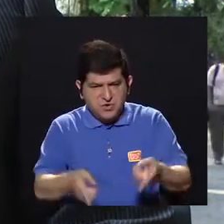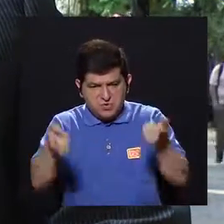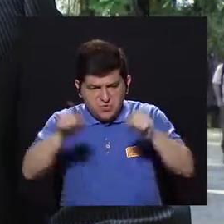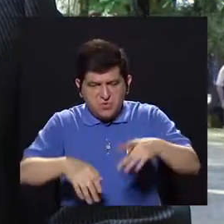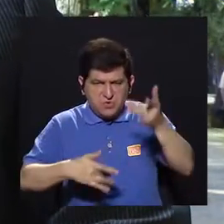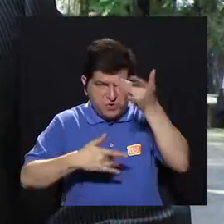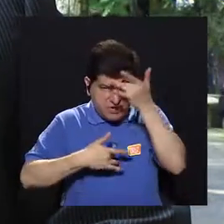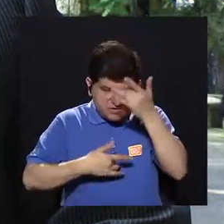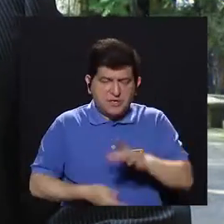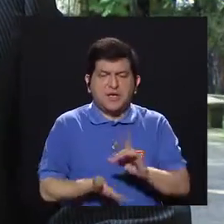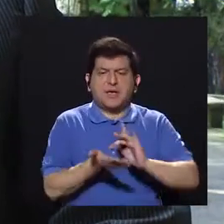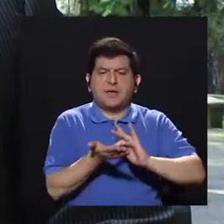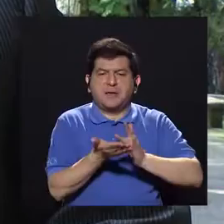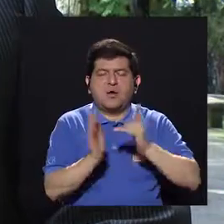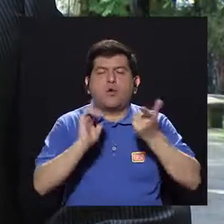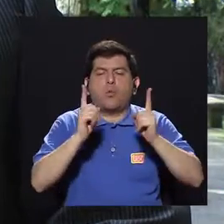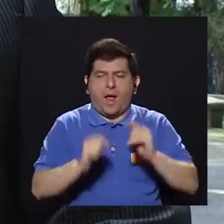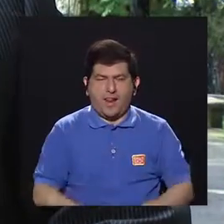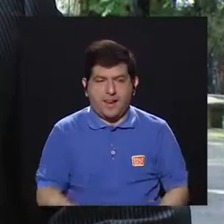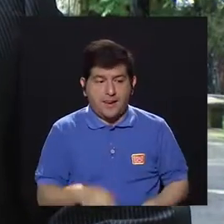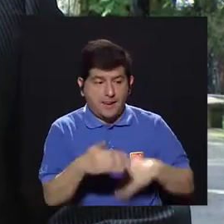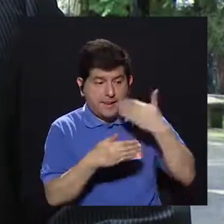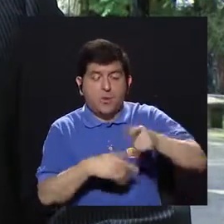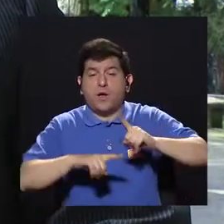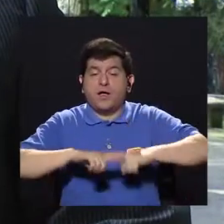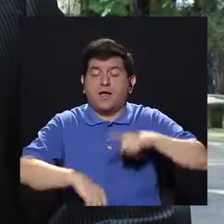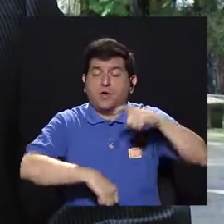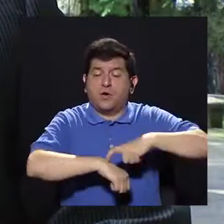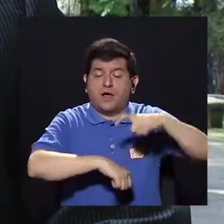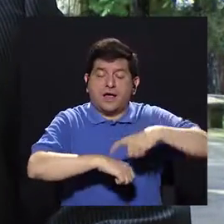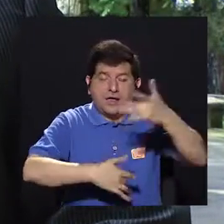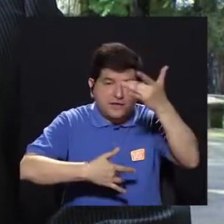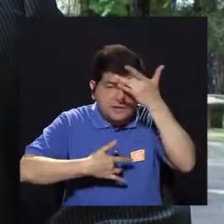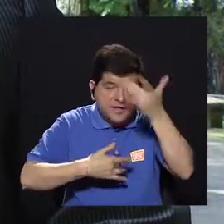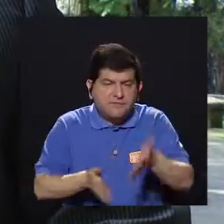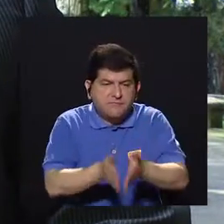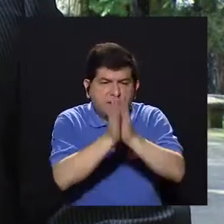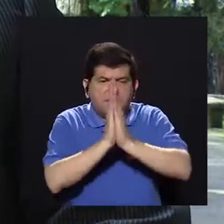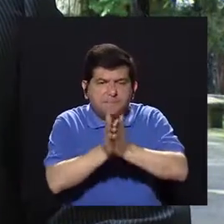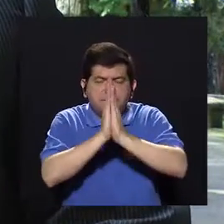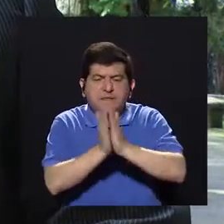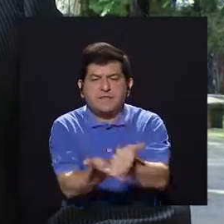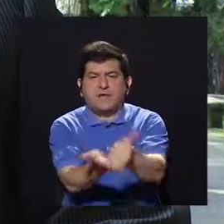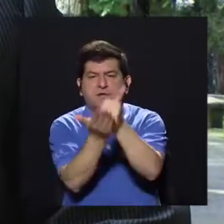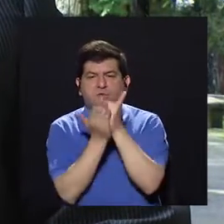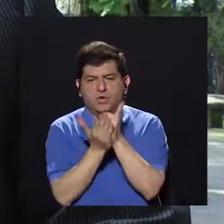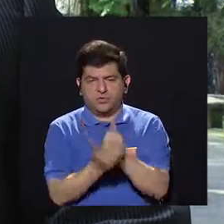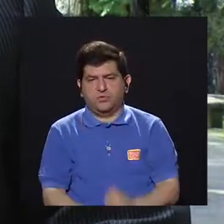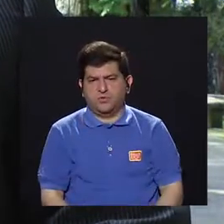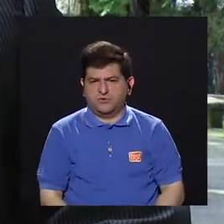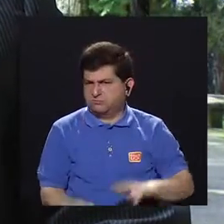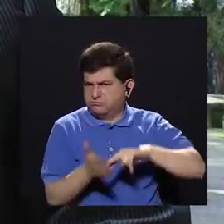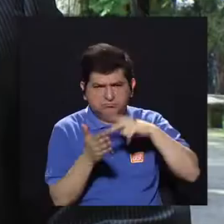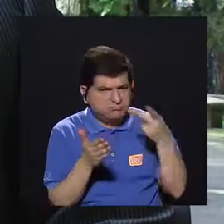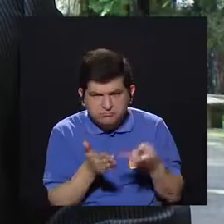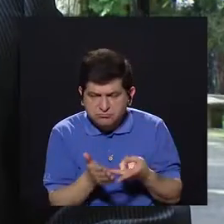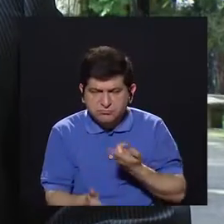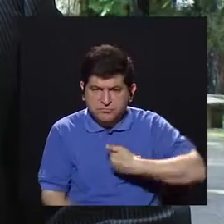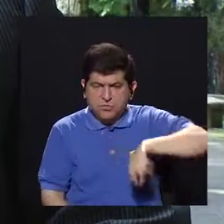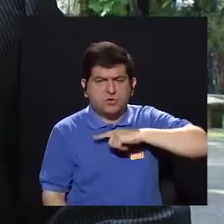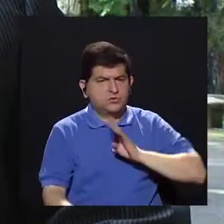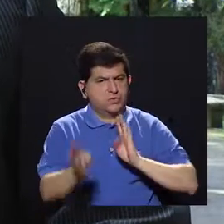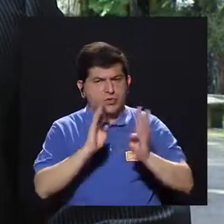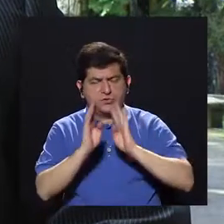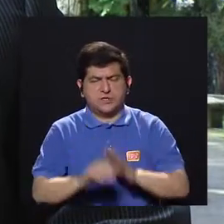qué va a pasar con su enfermedad, cuáles son las medicinas. Y luego, depende de la etapa de la enfermedad, vamos pidiendo más ayuda. ¿Qué